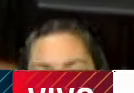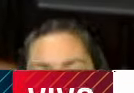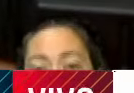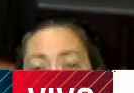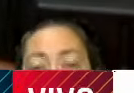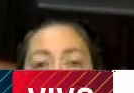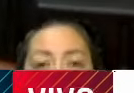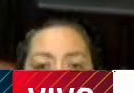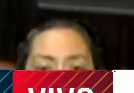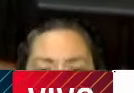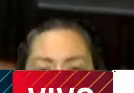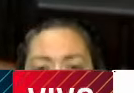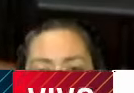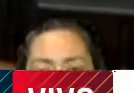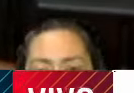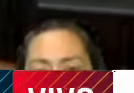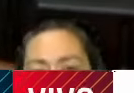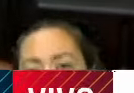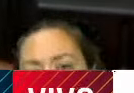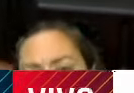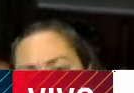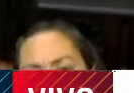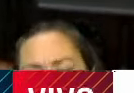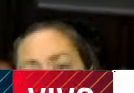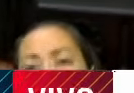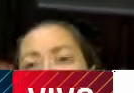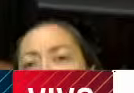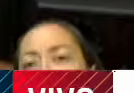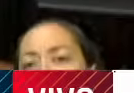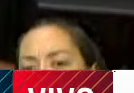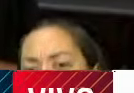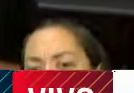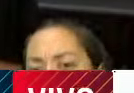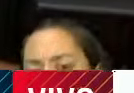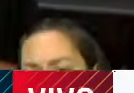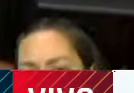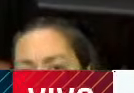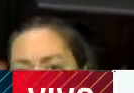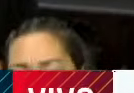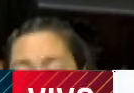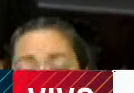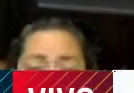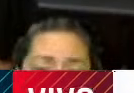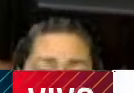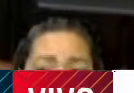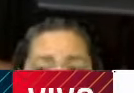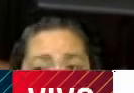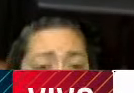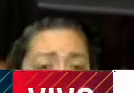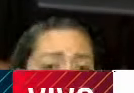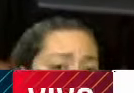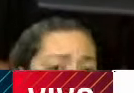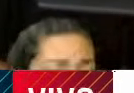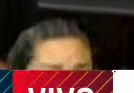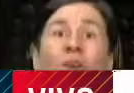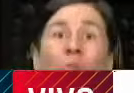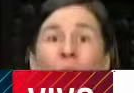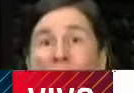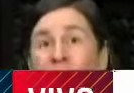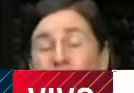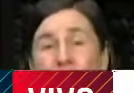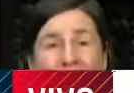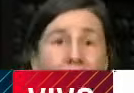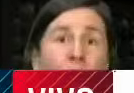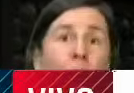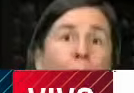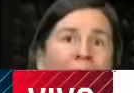reforma laboral, esto fue exactamente a la medianoche de hoy, tiene estudiado quién votó, cómo votaron, cómo estaban, quién